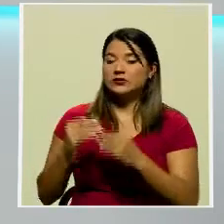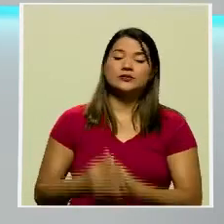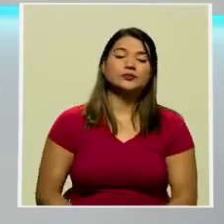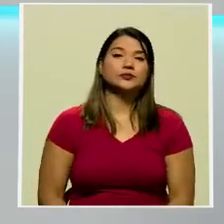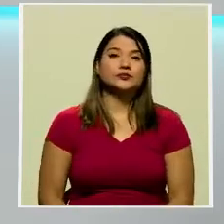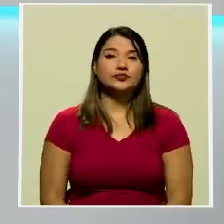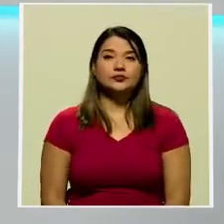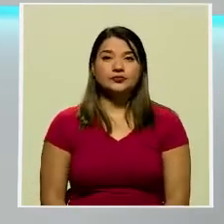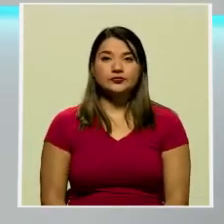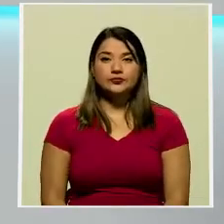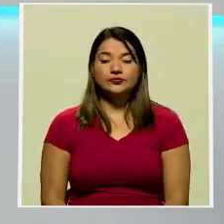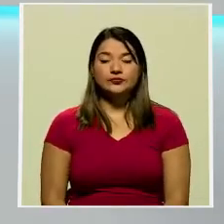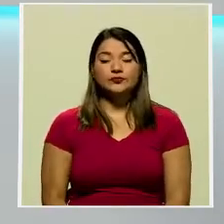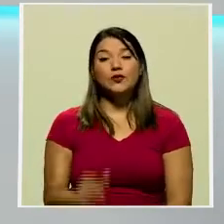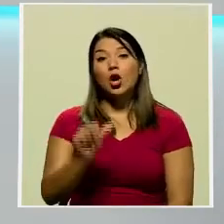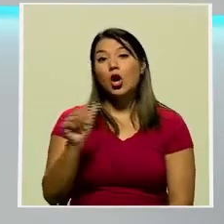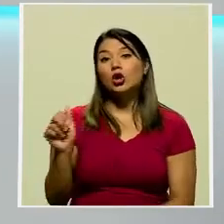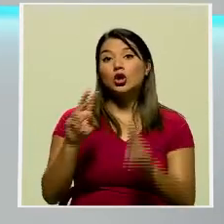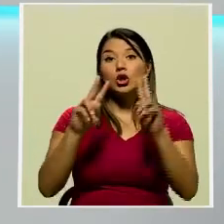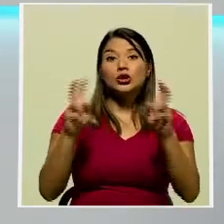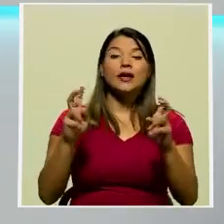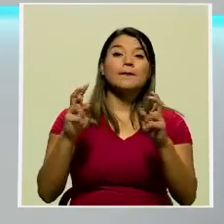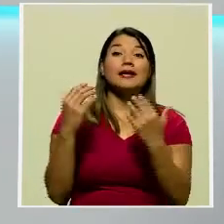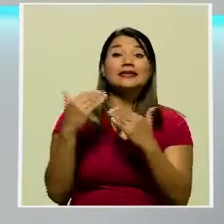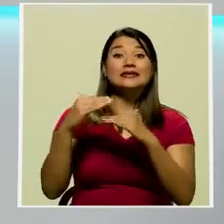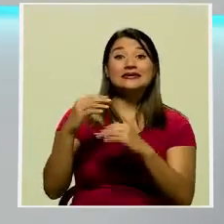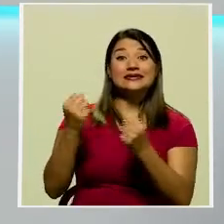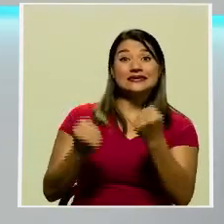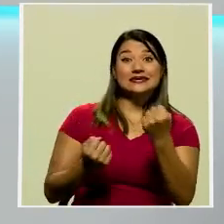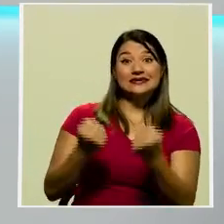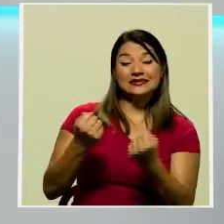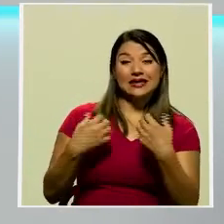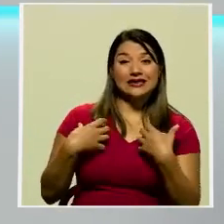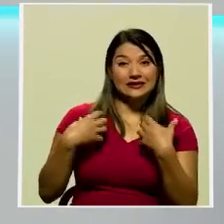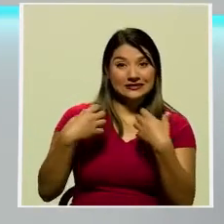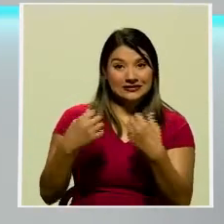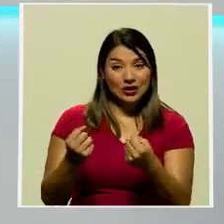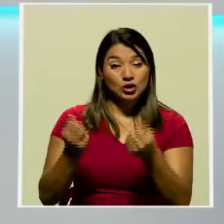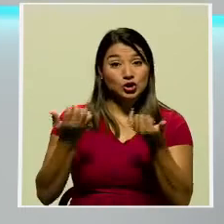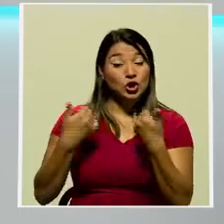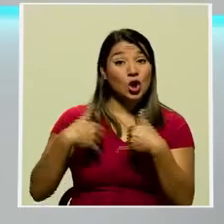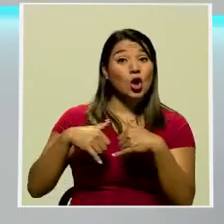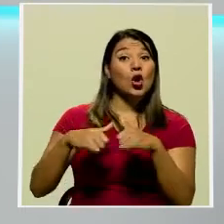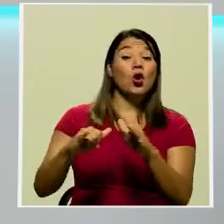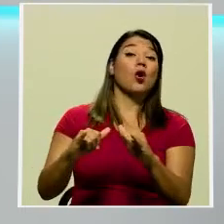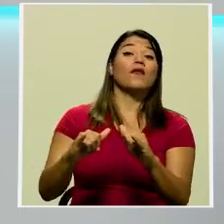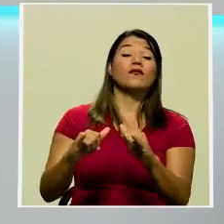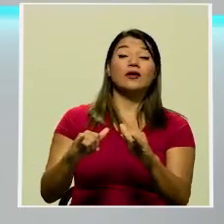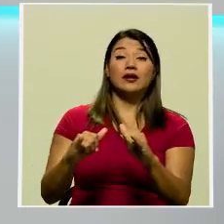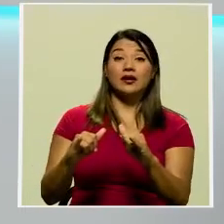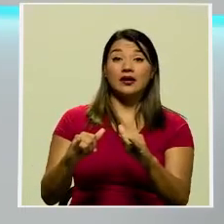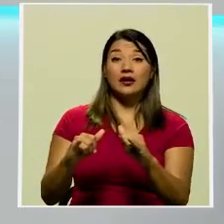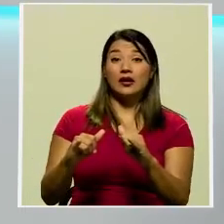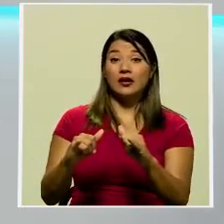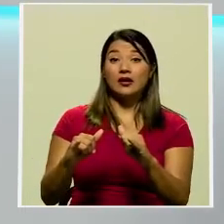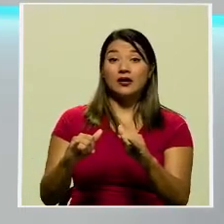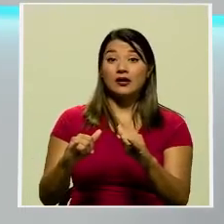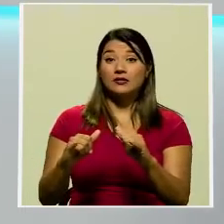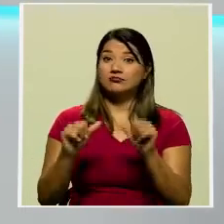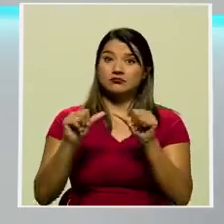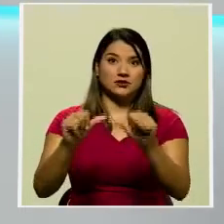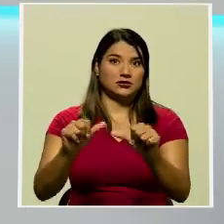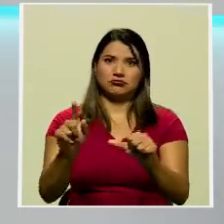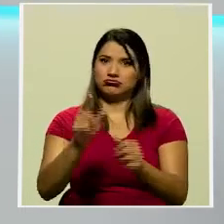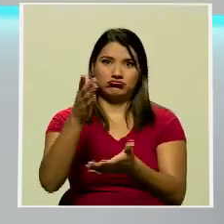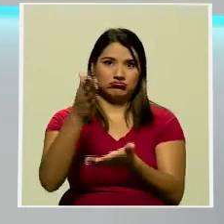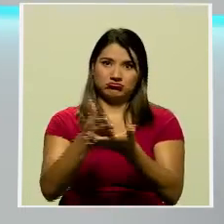noches. En otros temas, la restricción vehicular sanitaria aún está lejos de llegar al final.